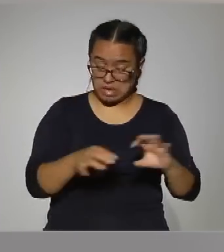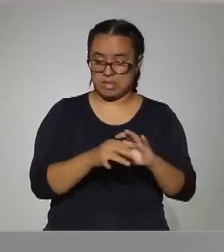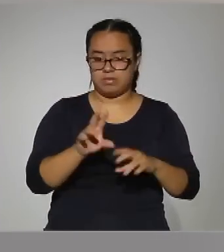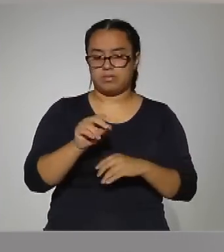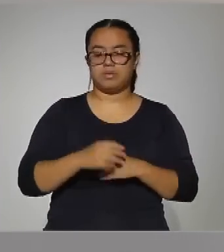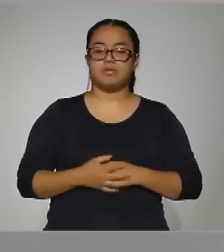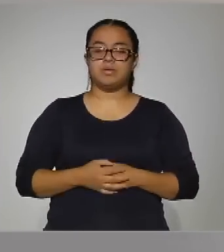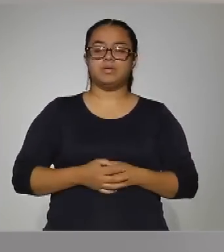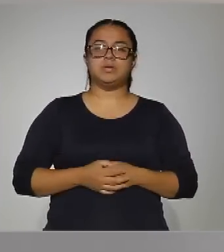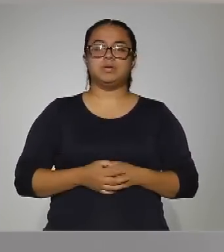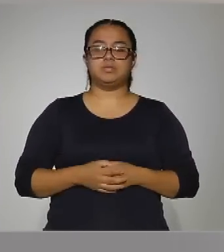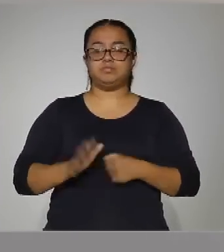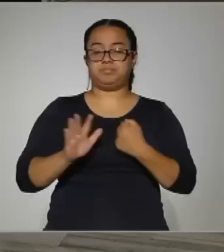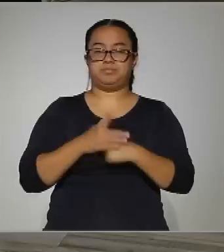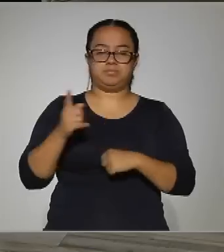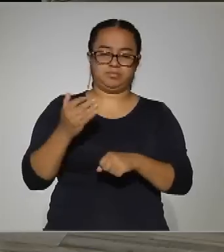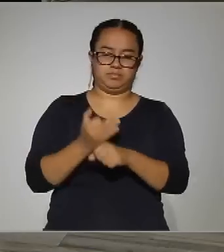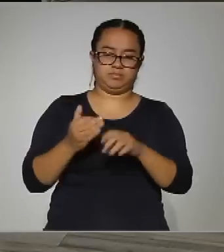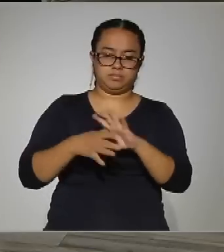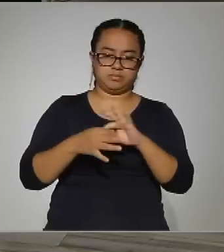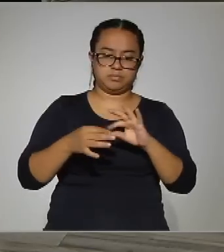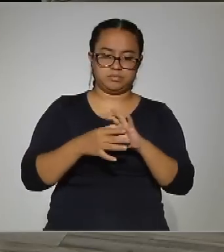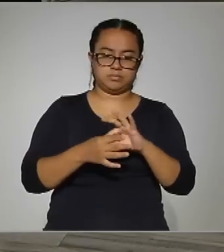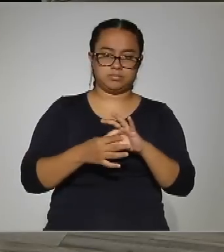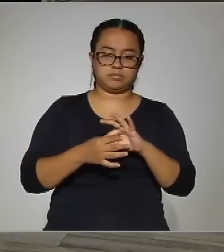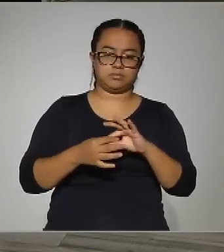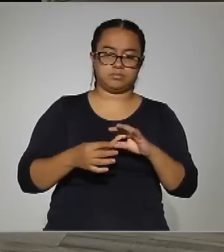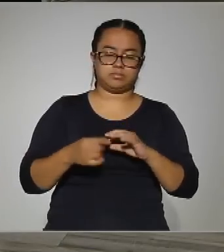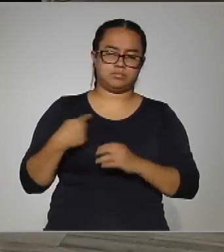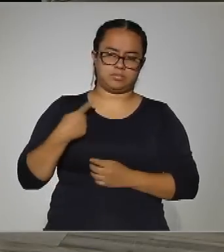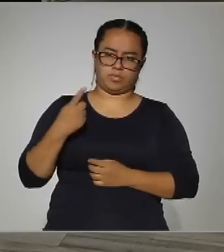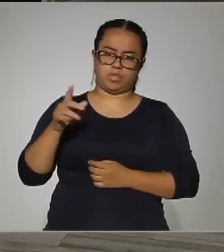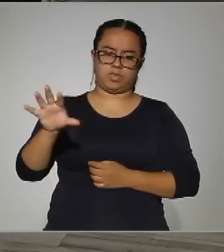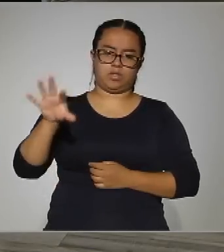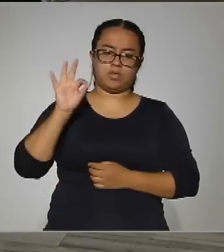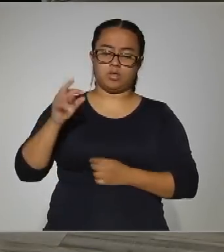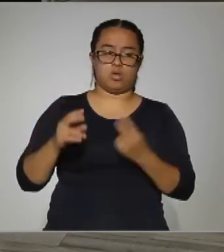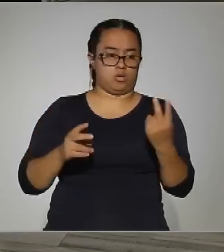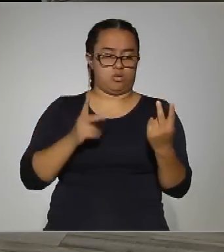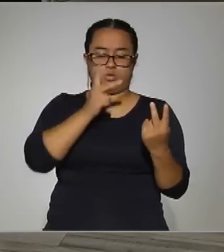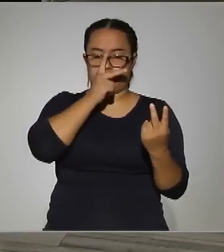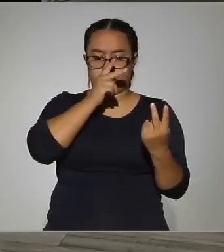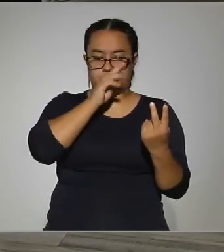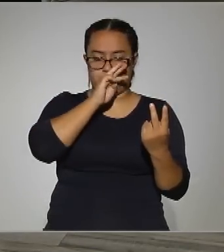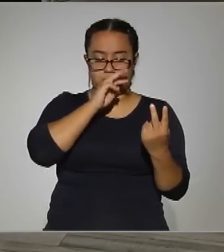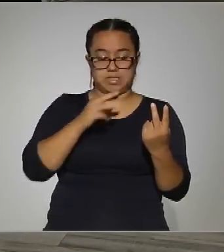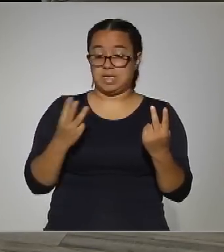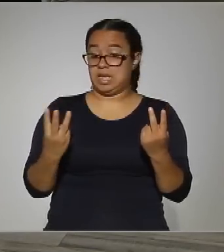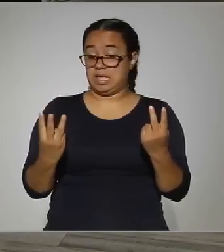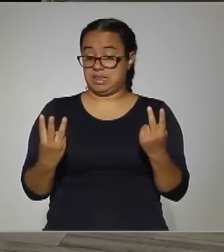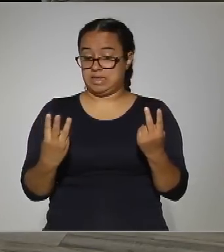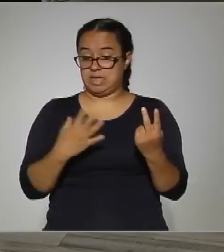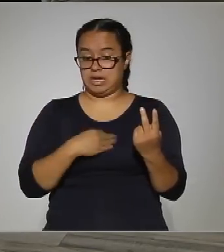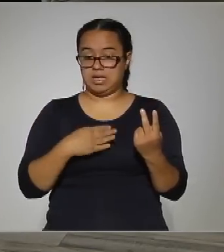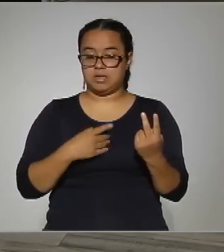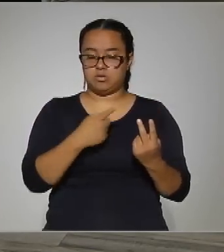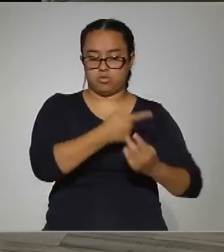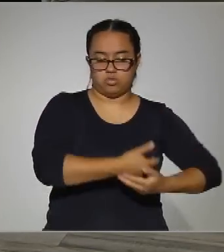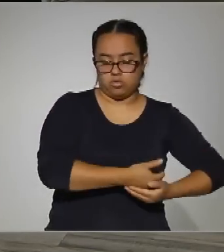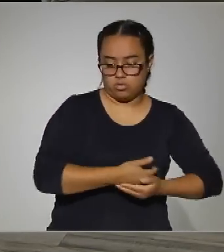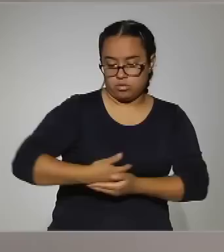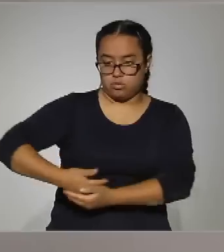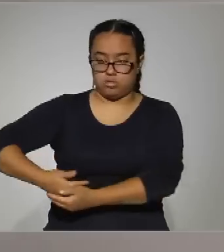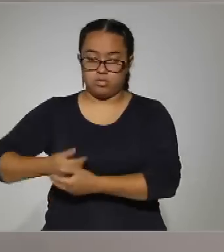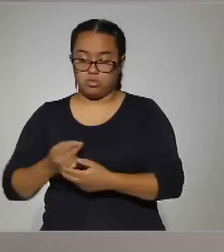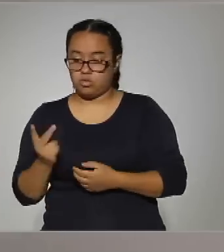escena que está ella diciendo, por ejemplo, la escena que me llamó muchísimo la atención, son 2 papás, son 3 hijos, uno trae a uno, otro trae al otro, los